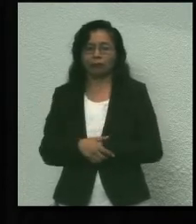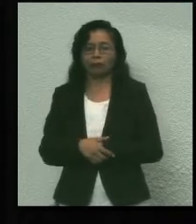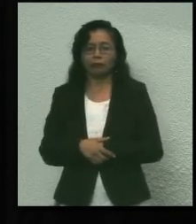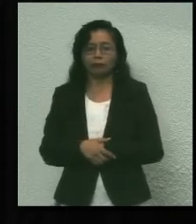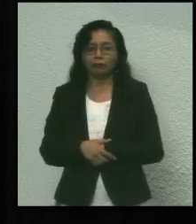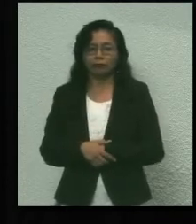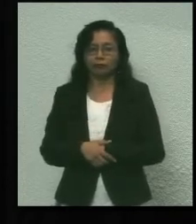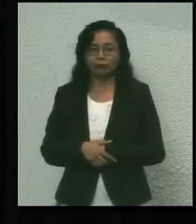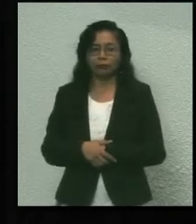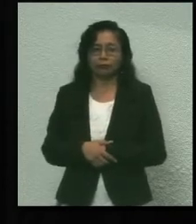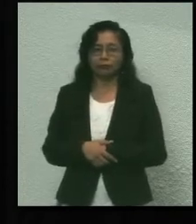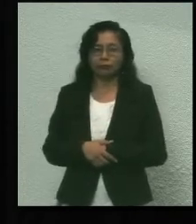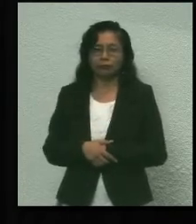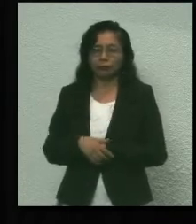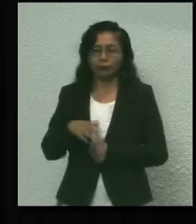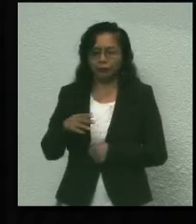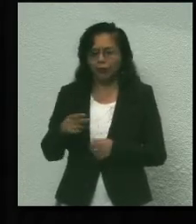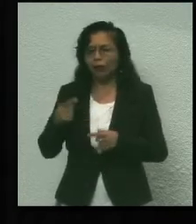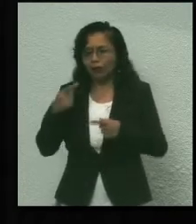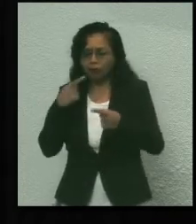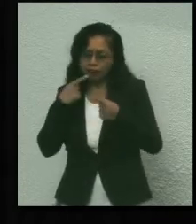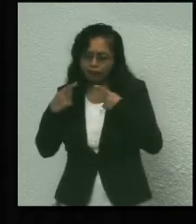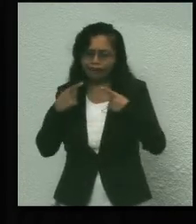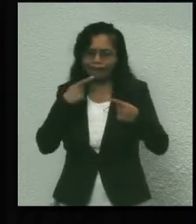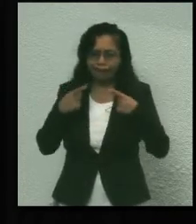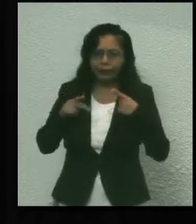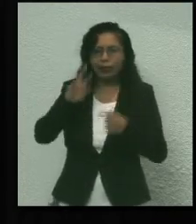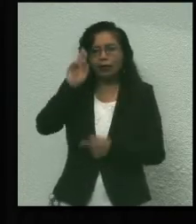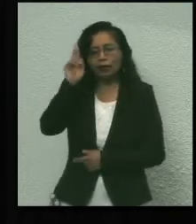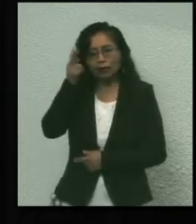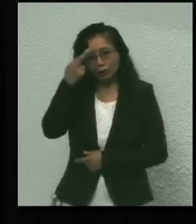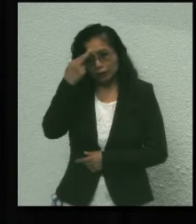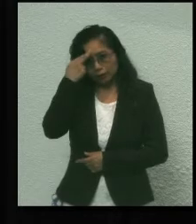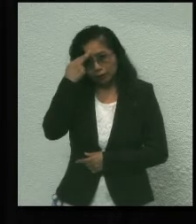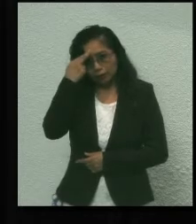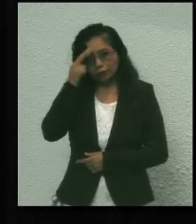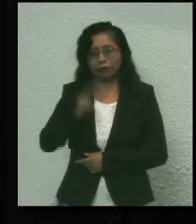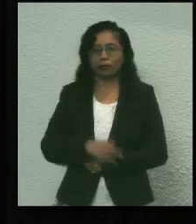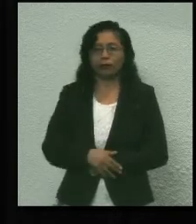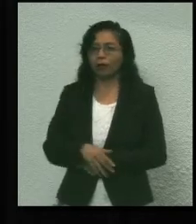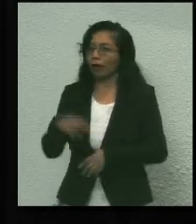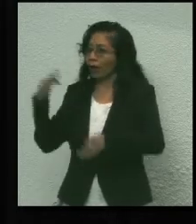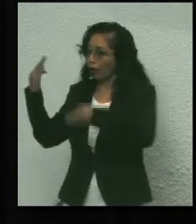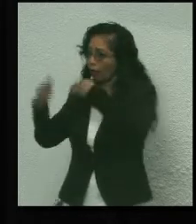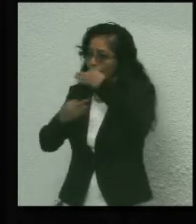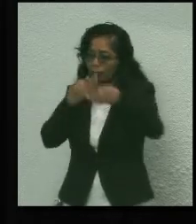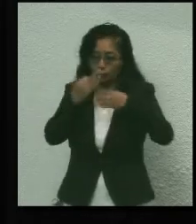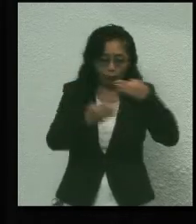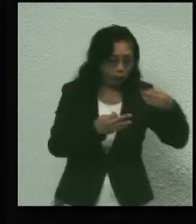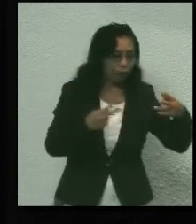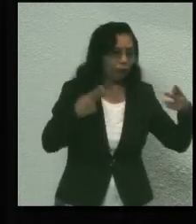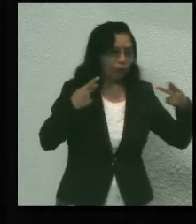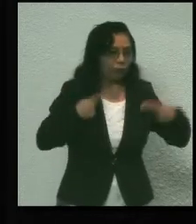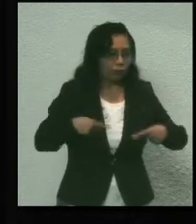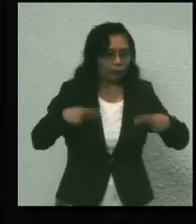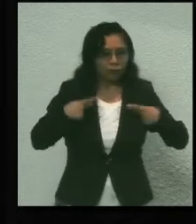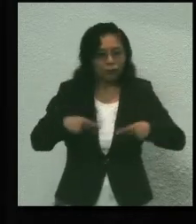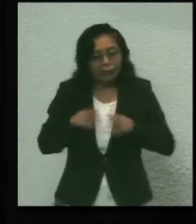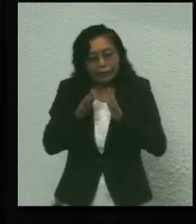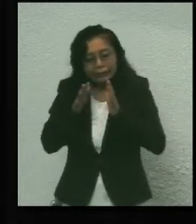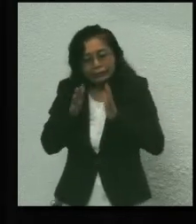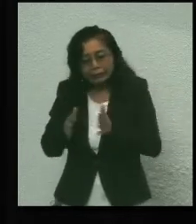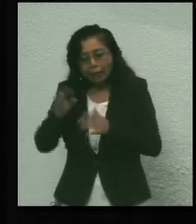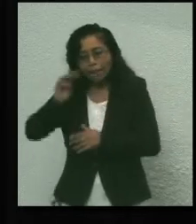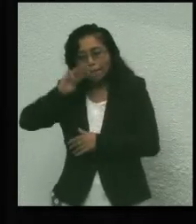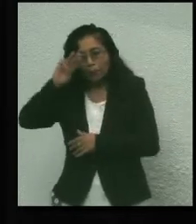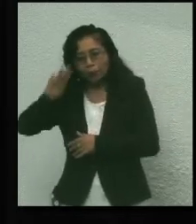ejercicio de debate para recordar a todas las víctimas, a todas las muertes que hemos tenido